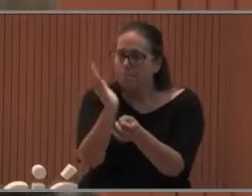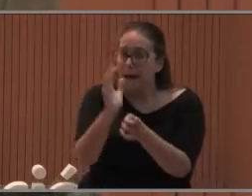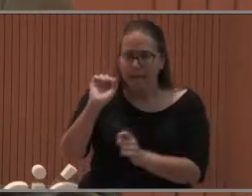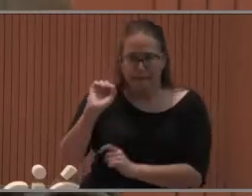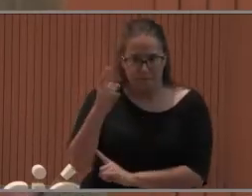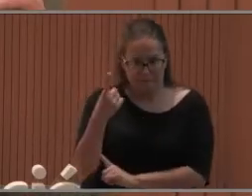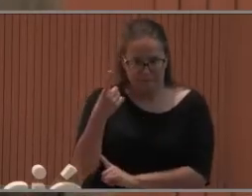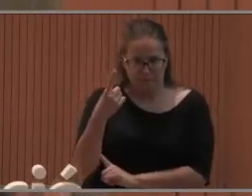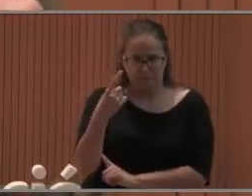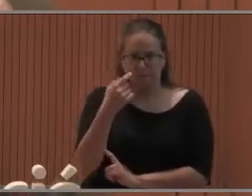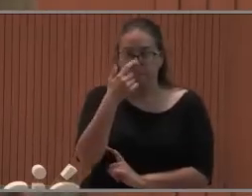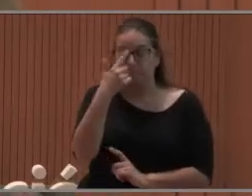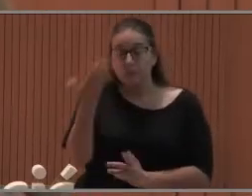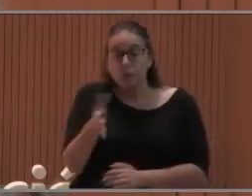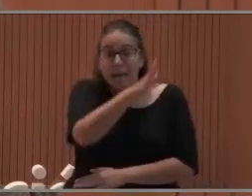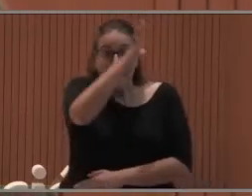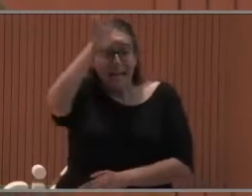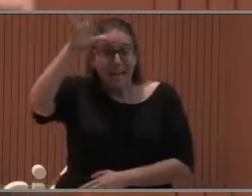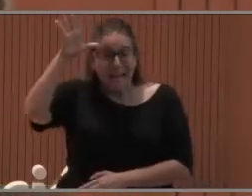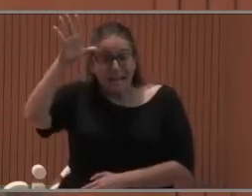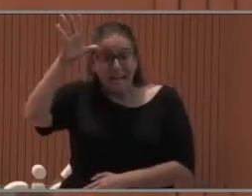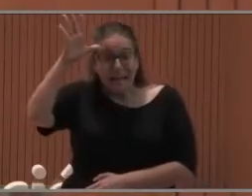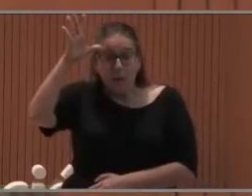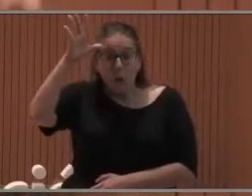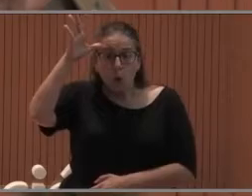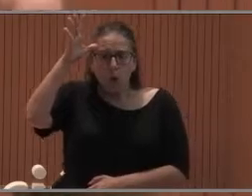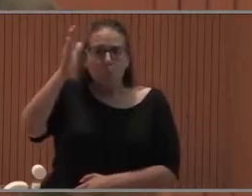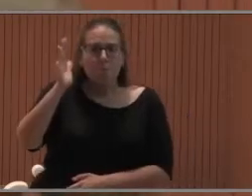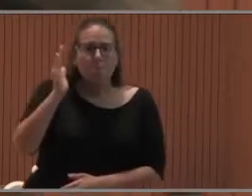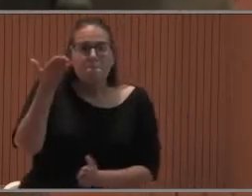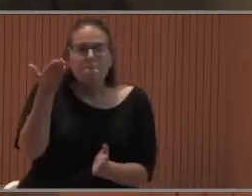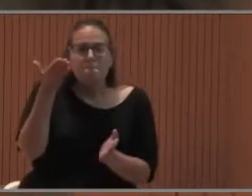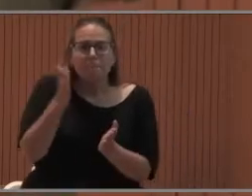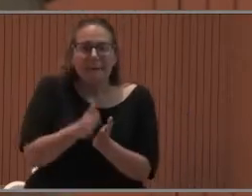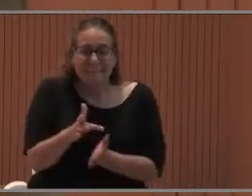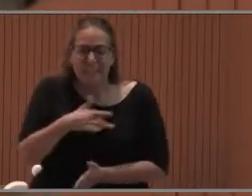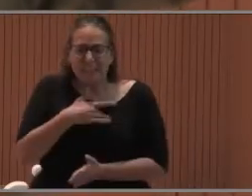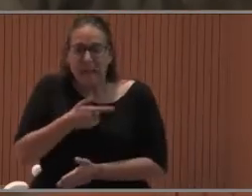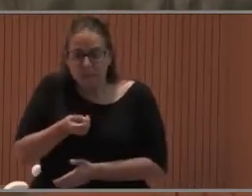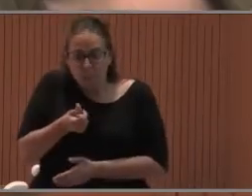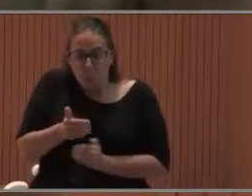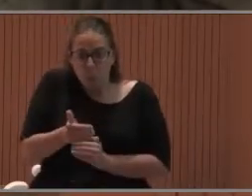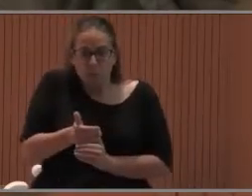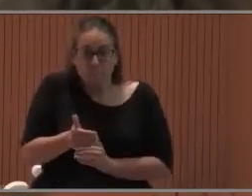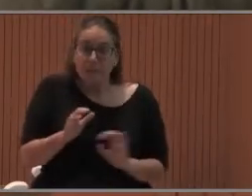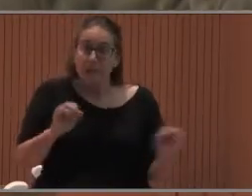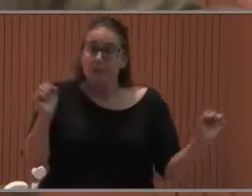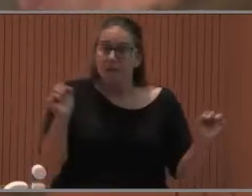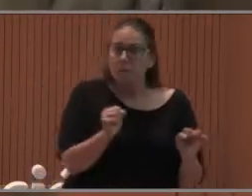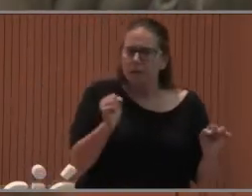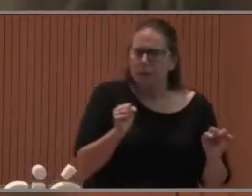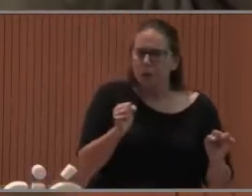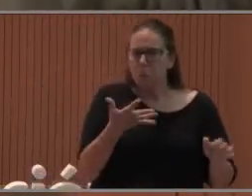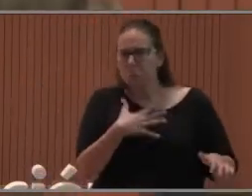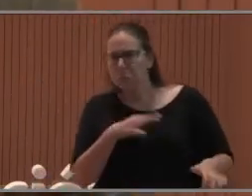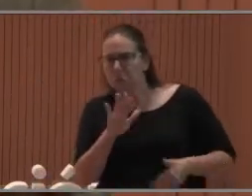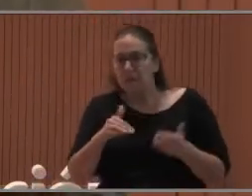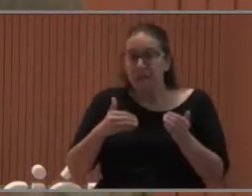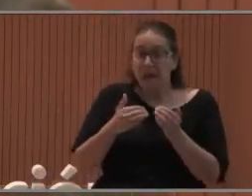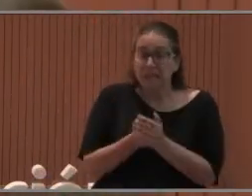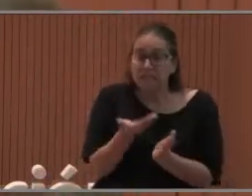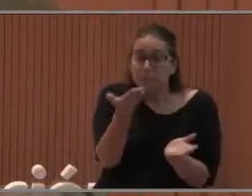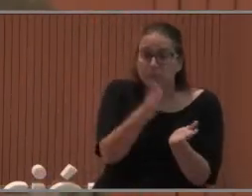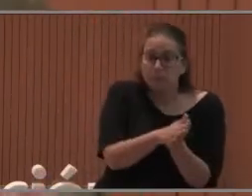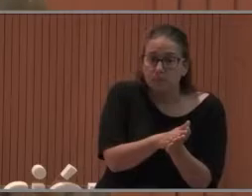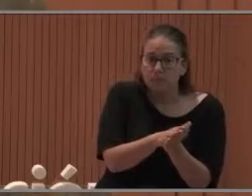incidir, y el calor mata a los pocos días, mientras que el frío, las olas de frío tardan entre 7 y 15 días